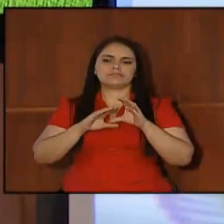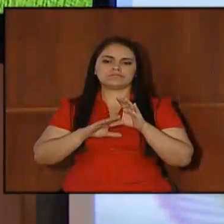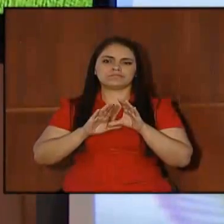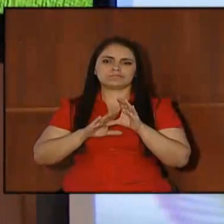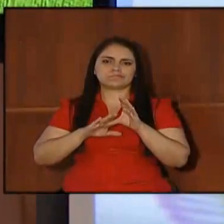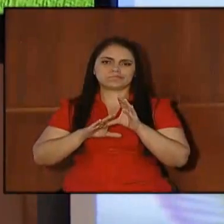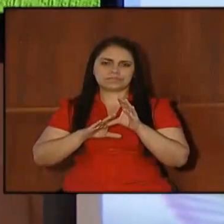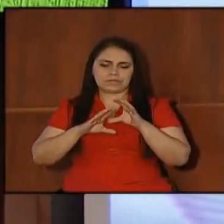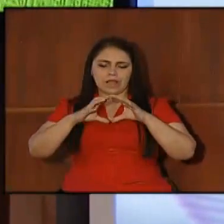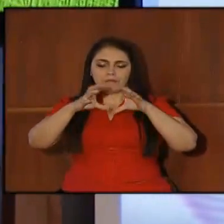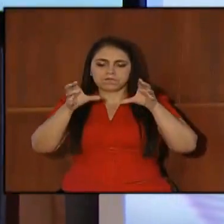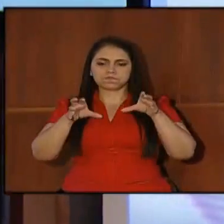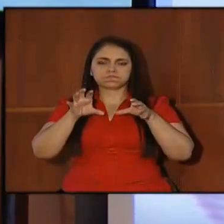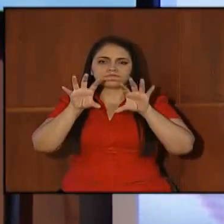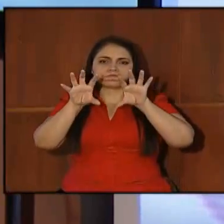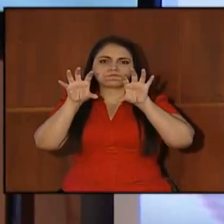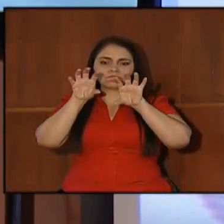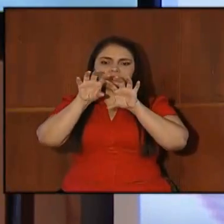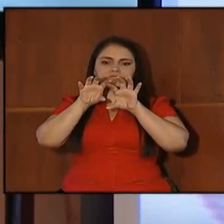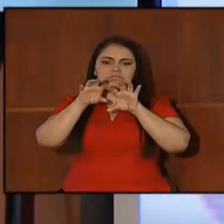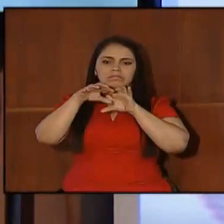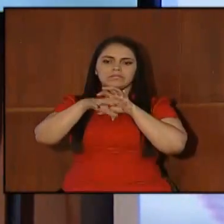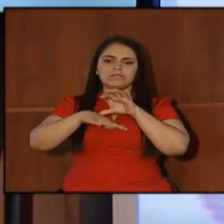el neumático. ¿Qué queda en el huequito?